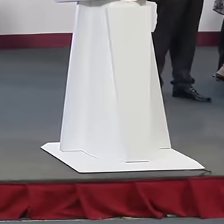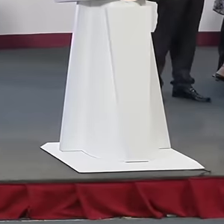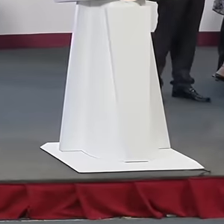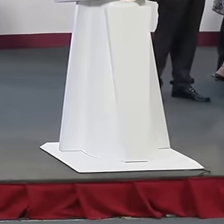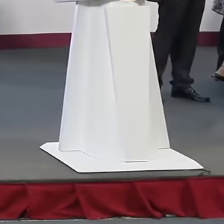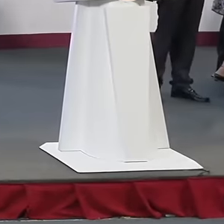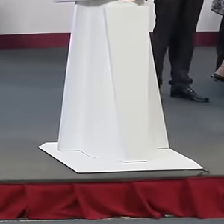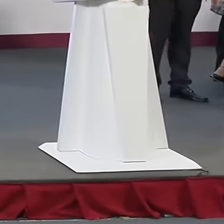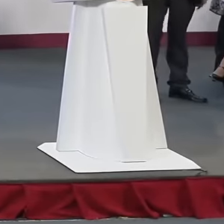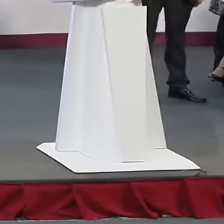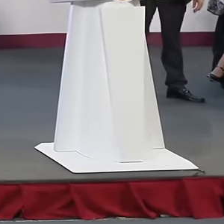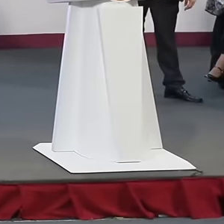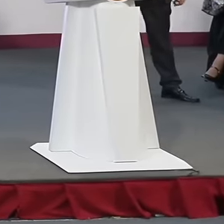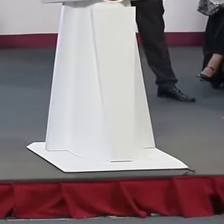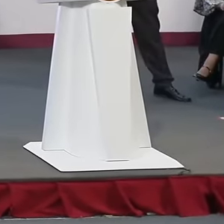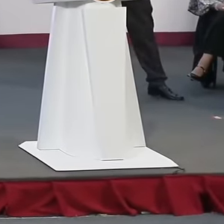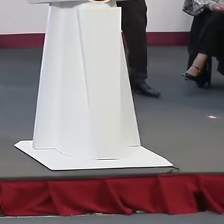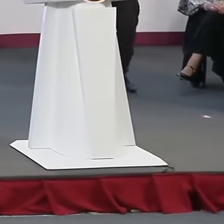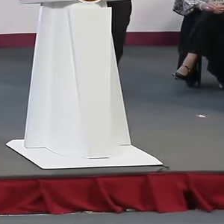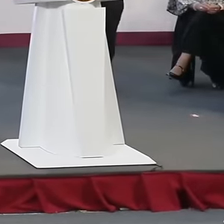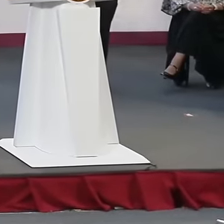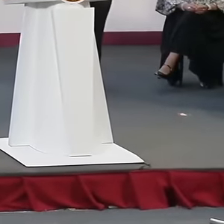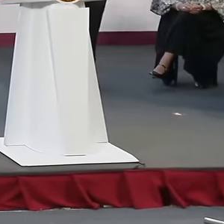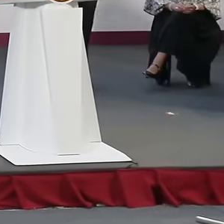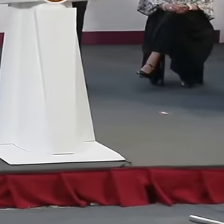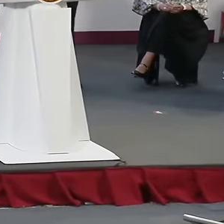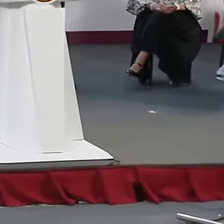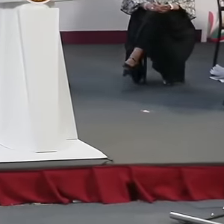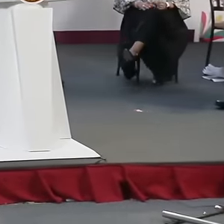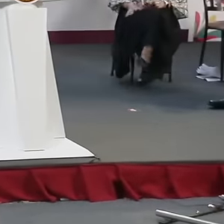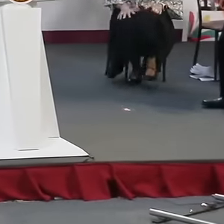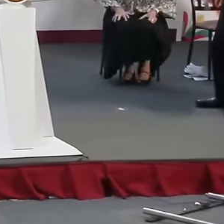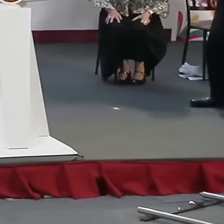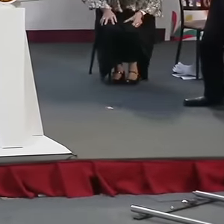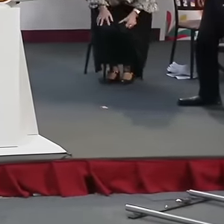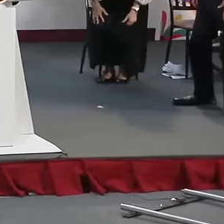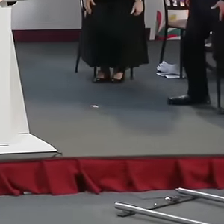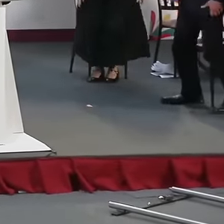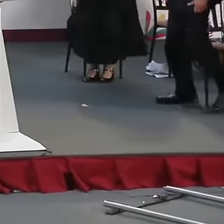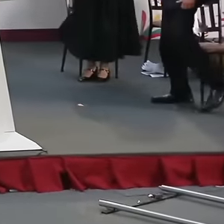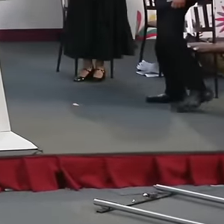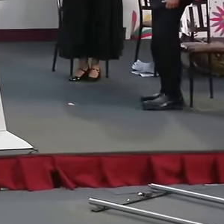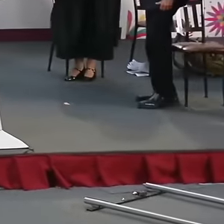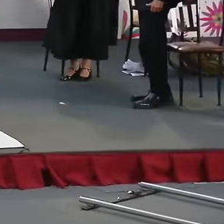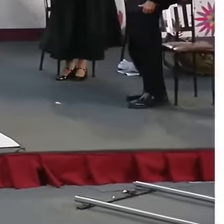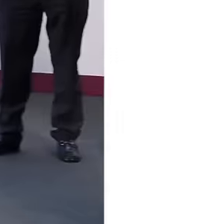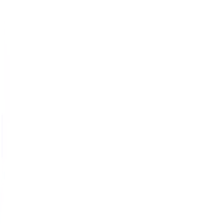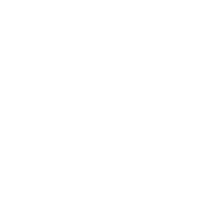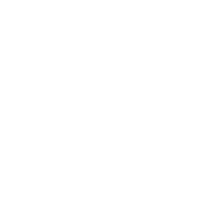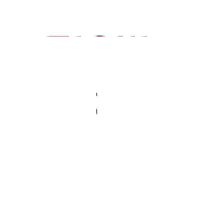Muchas gracias a todos y a todas. Buen día. Gracias. Buen día. Continuamos.